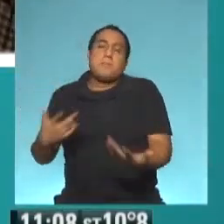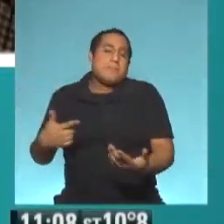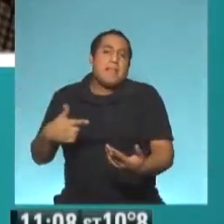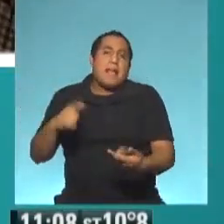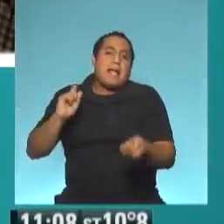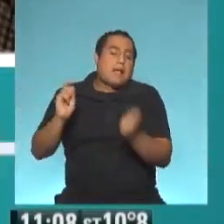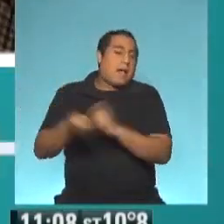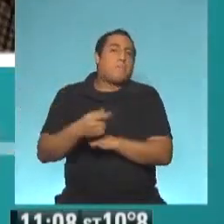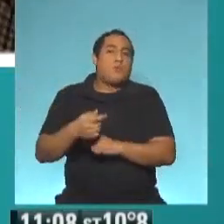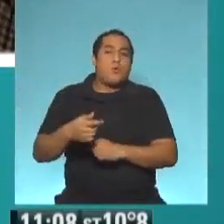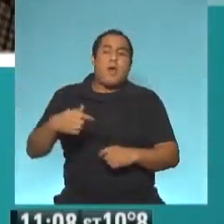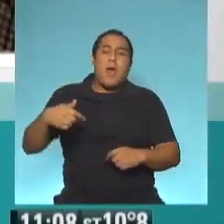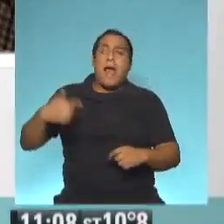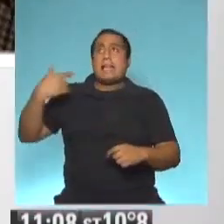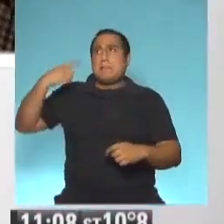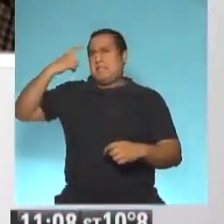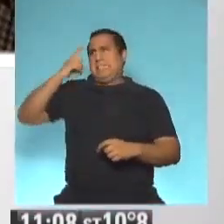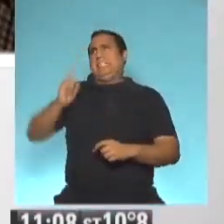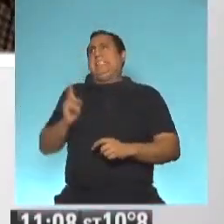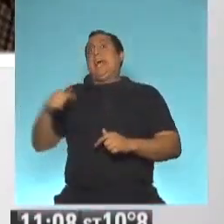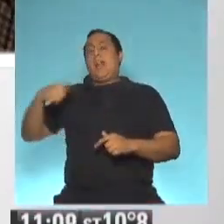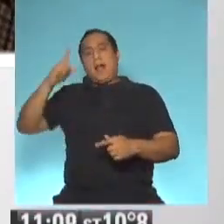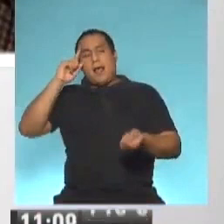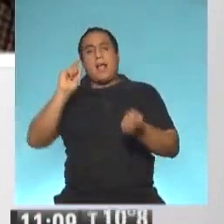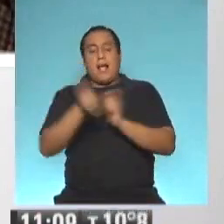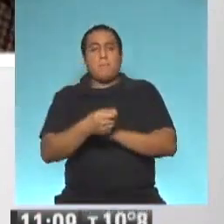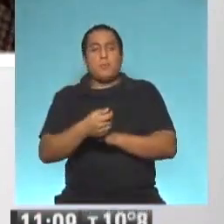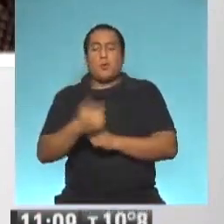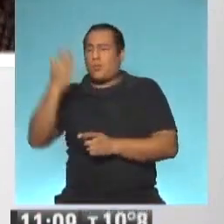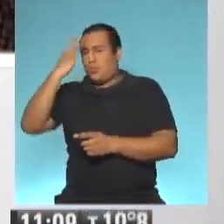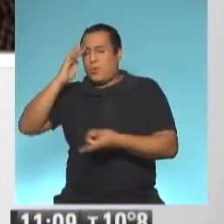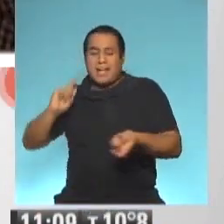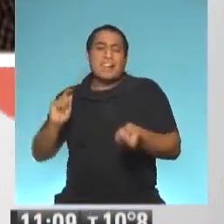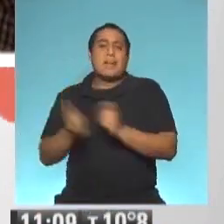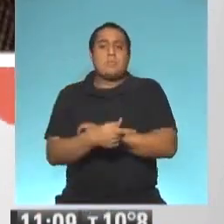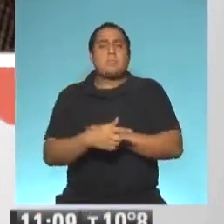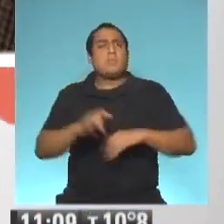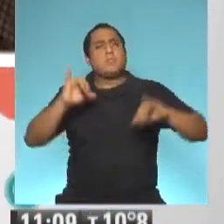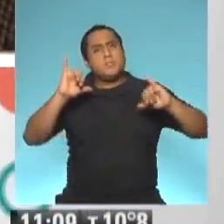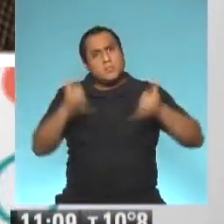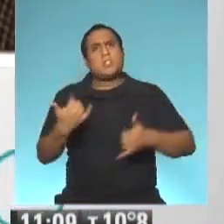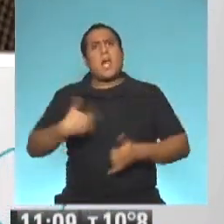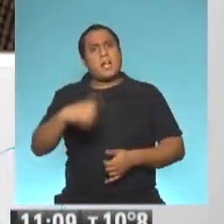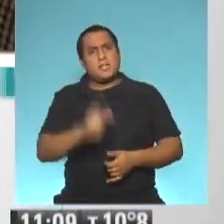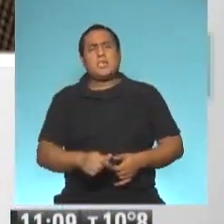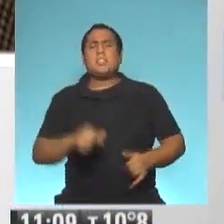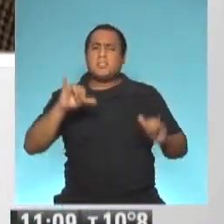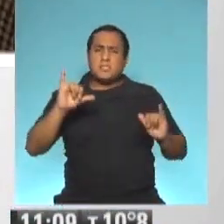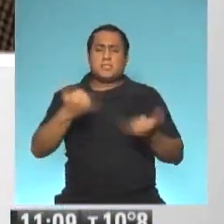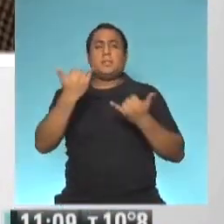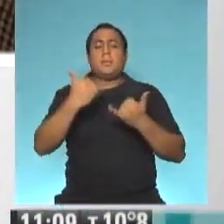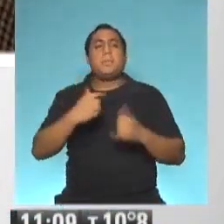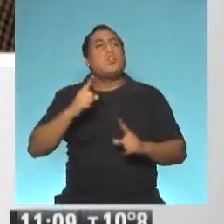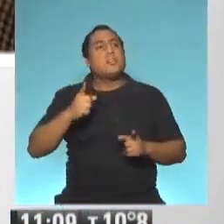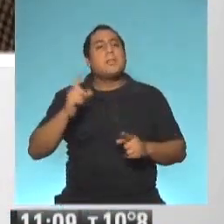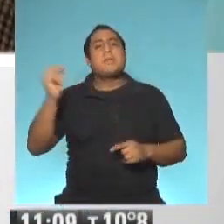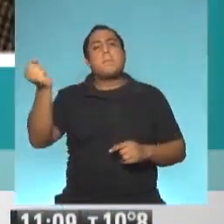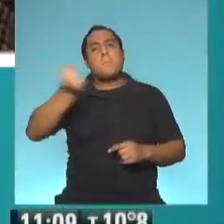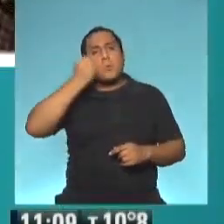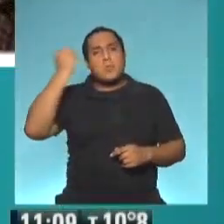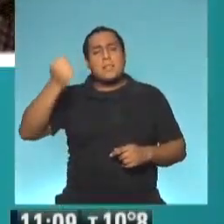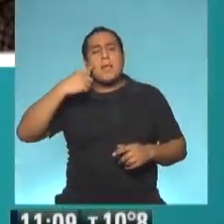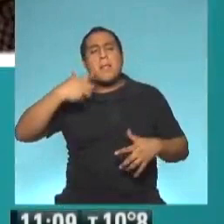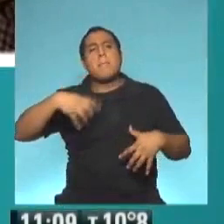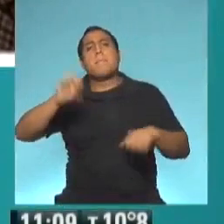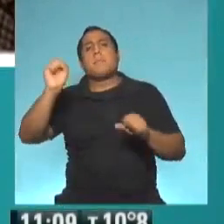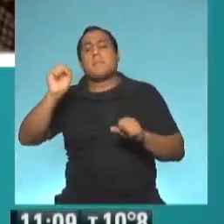suerte en la Argentina se está dando, ¿no? Exactamente, sí, sí, claro que se está dando. Pero es importante identificar esto